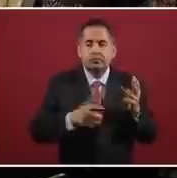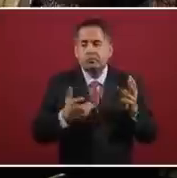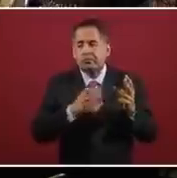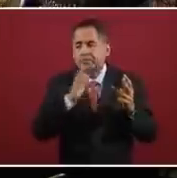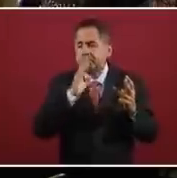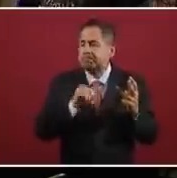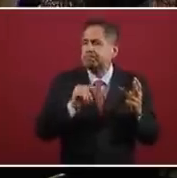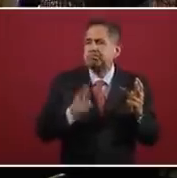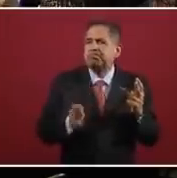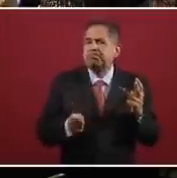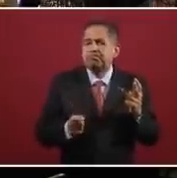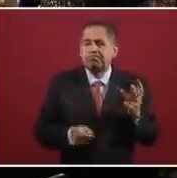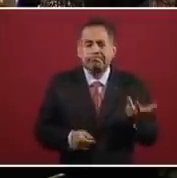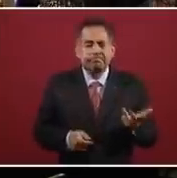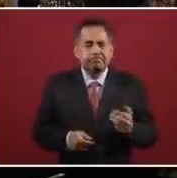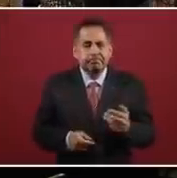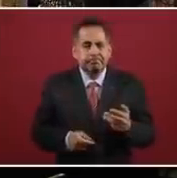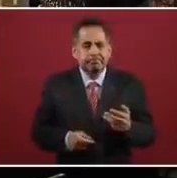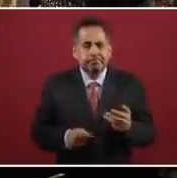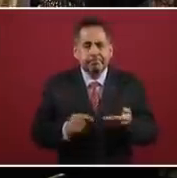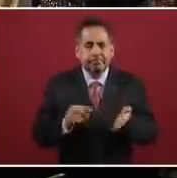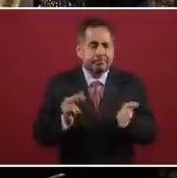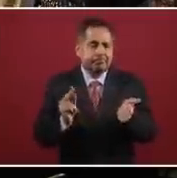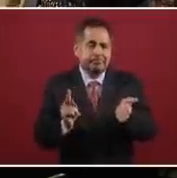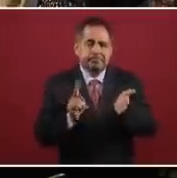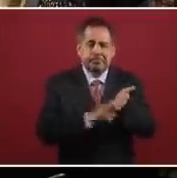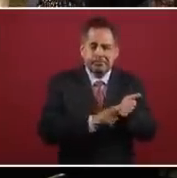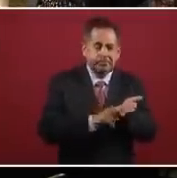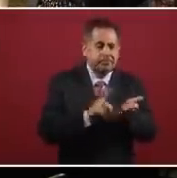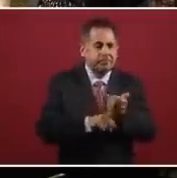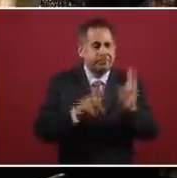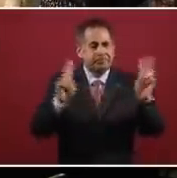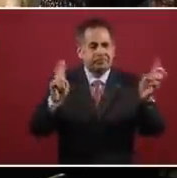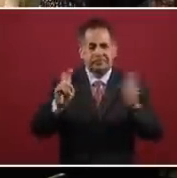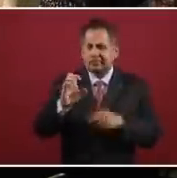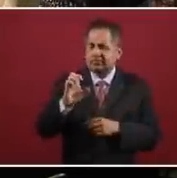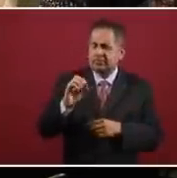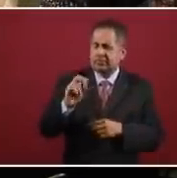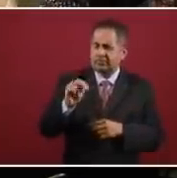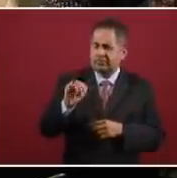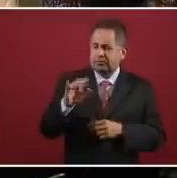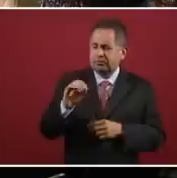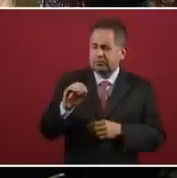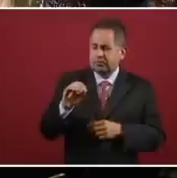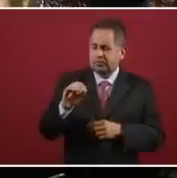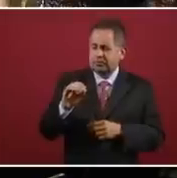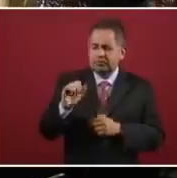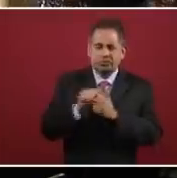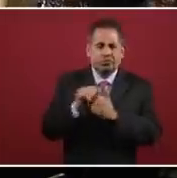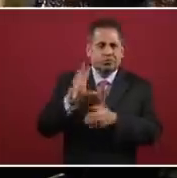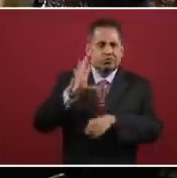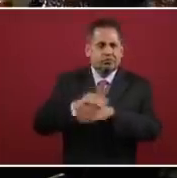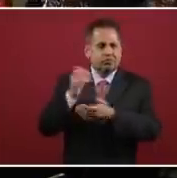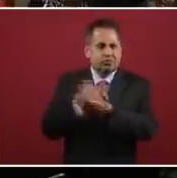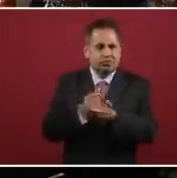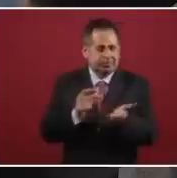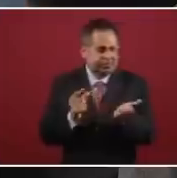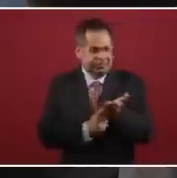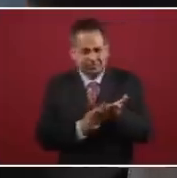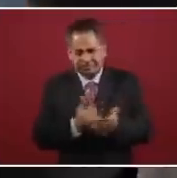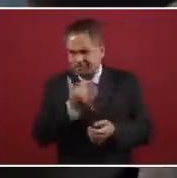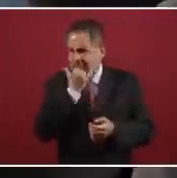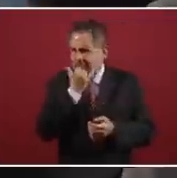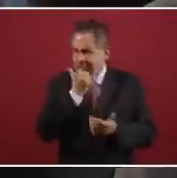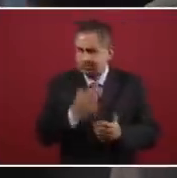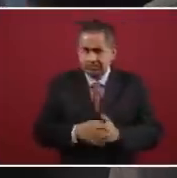estas etiqueta que se le llama operadores económicos autorizados. Entonces, la pregunta,